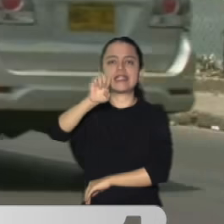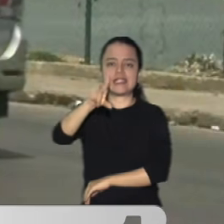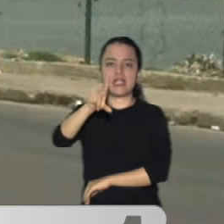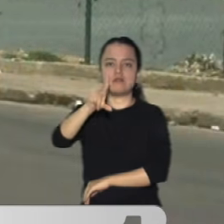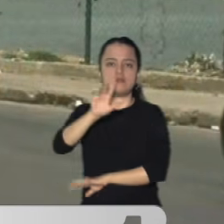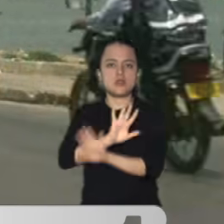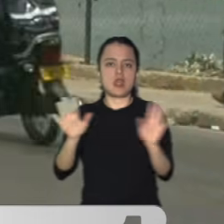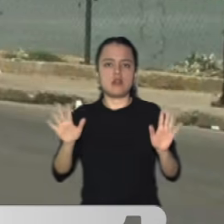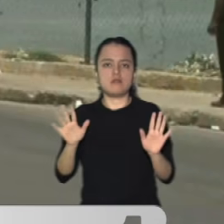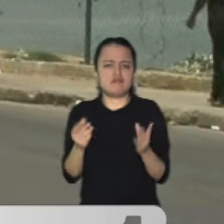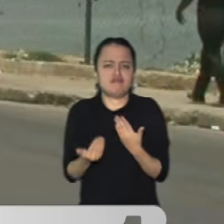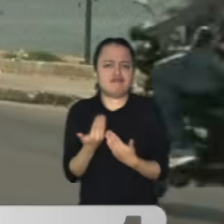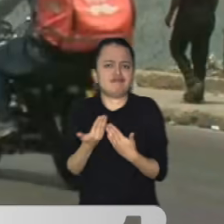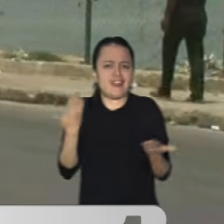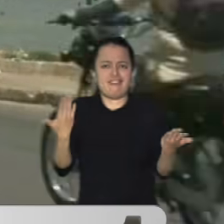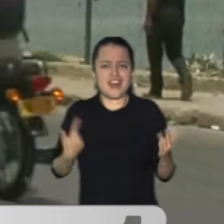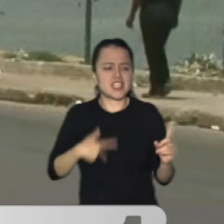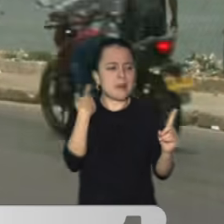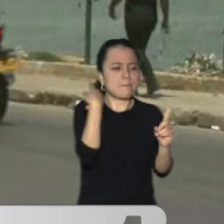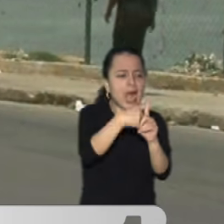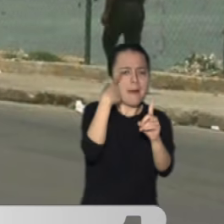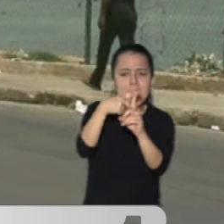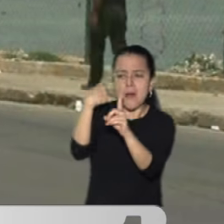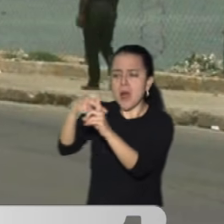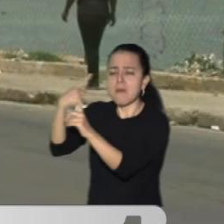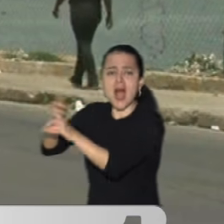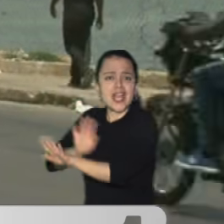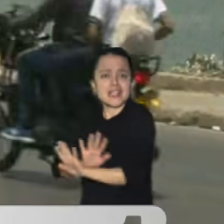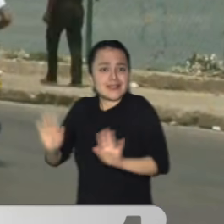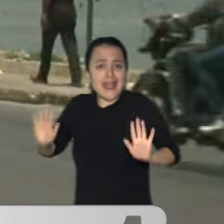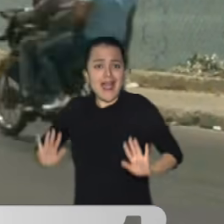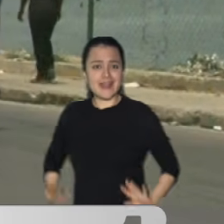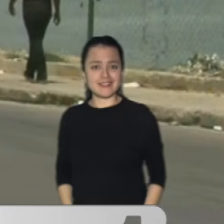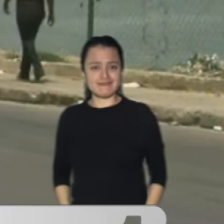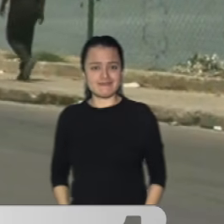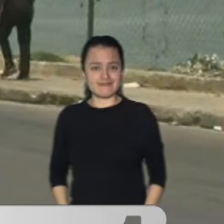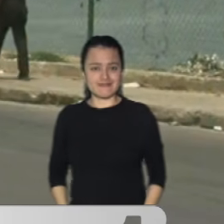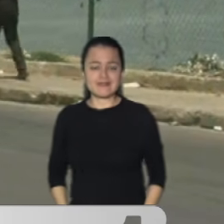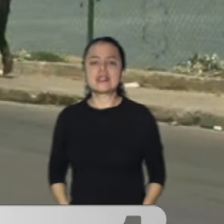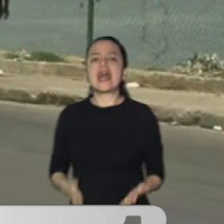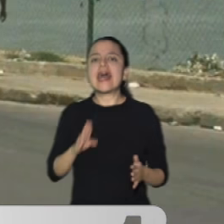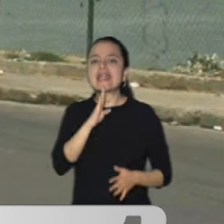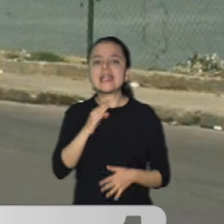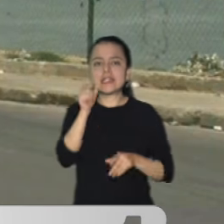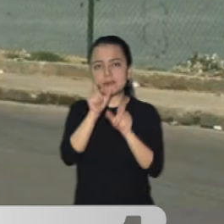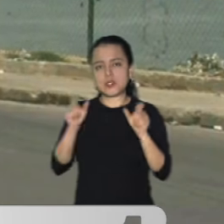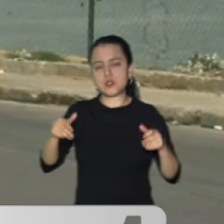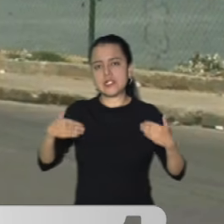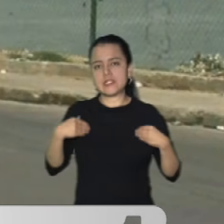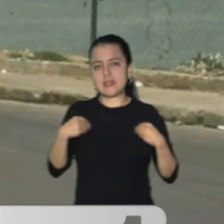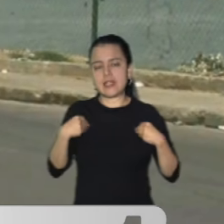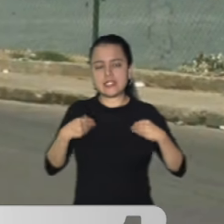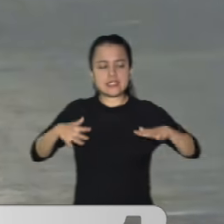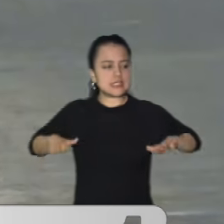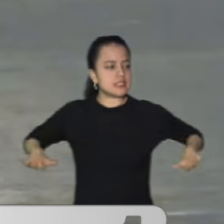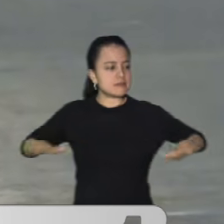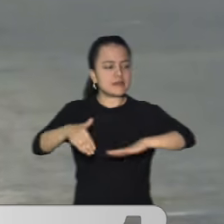esta es más fácil para poder ubicar a los habitantes de calle de la ciudad.